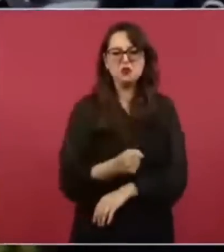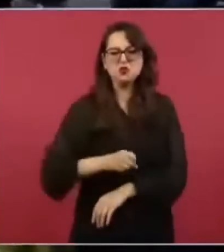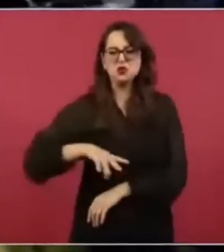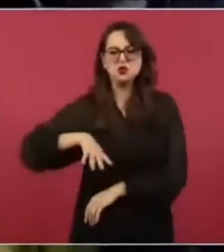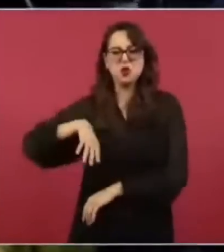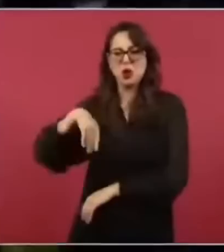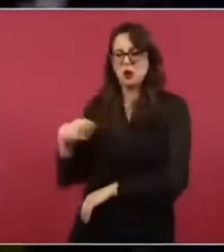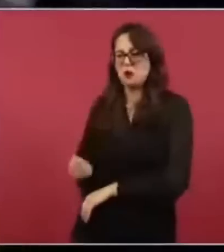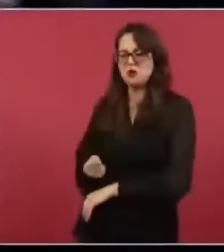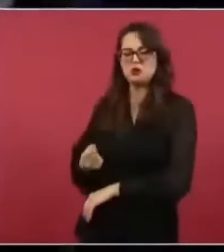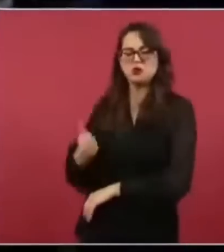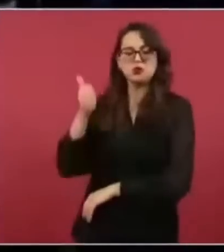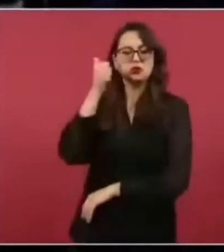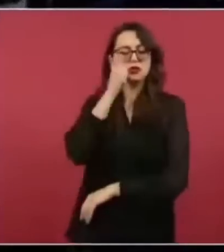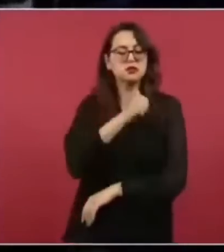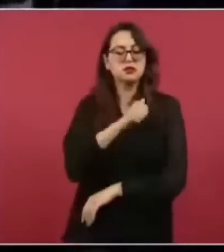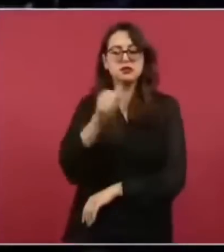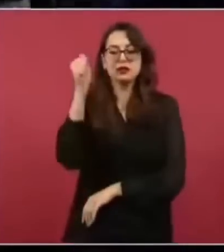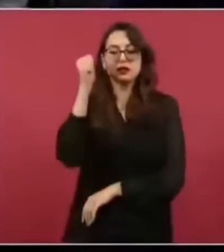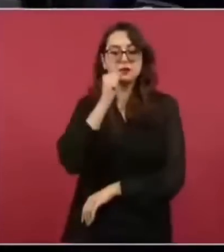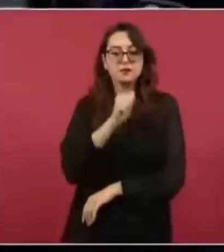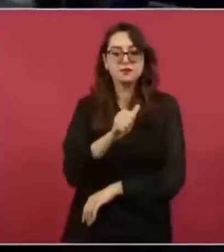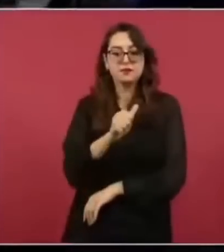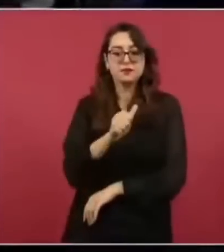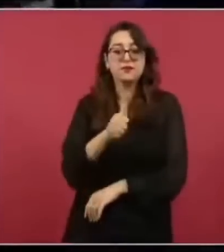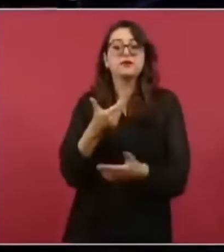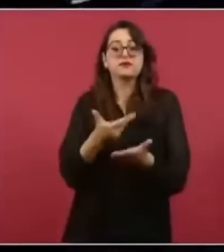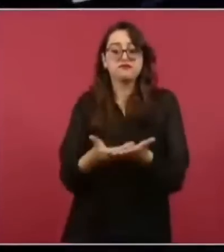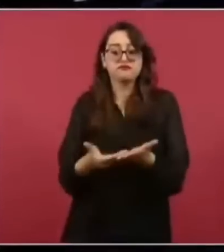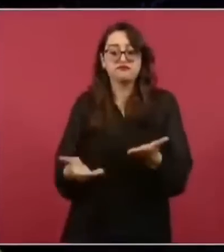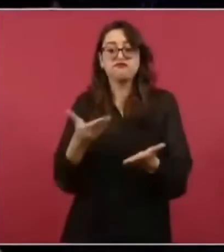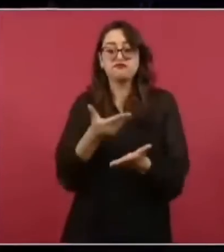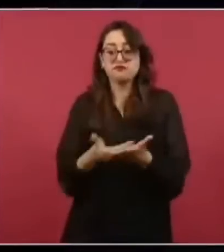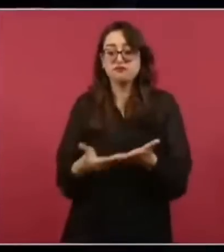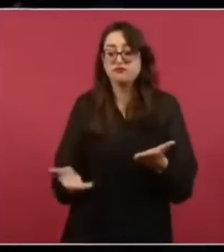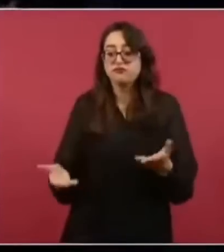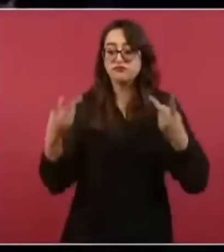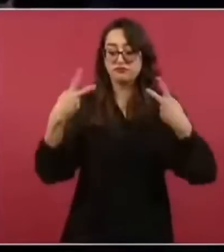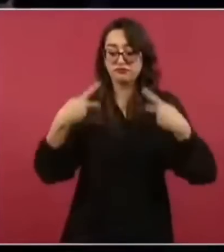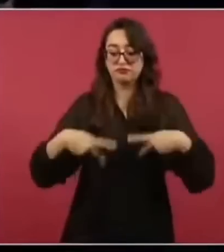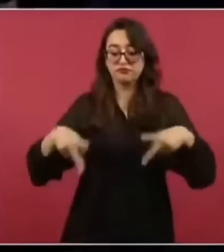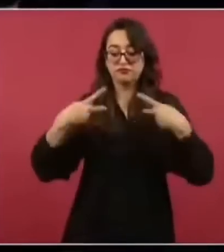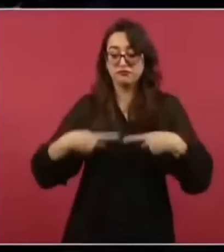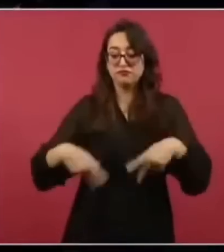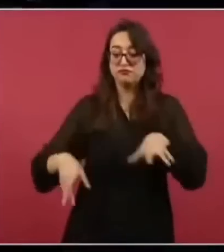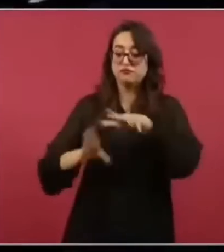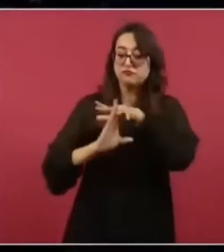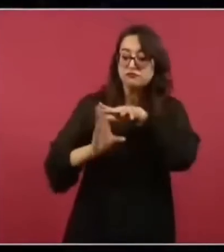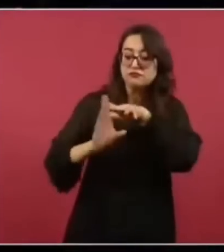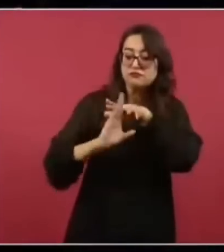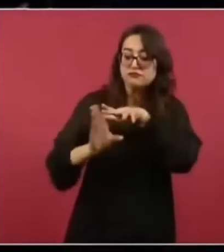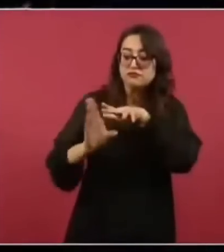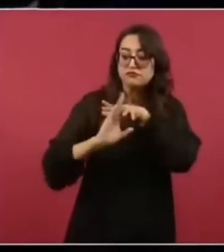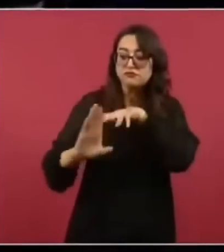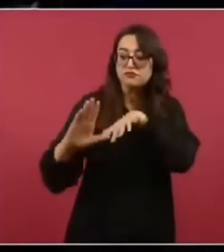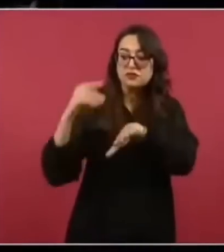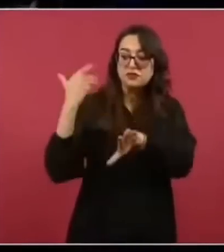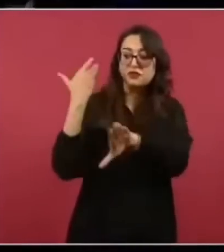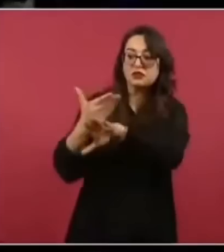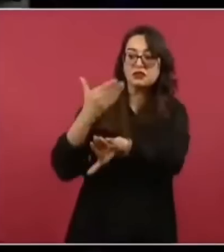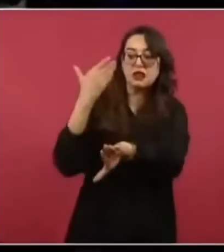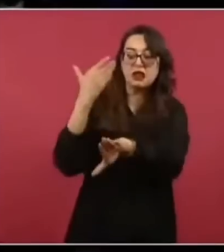persecución a migrantes ha llegado a usarse con propósitos políticos.